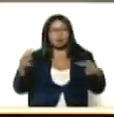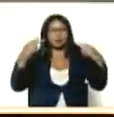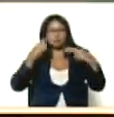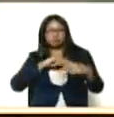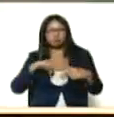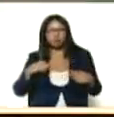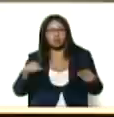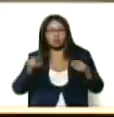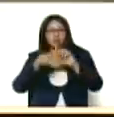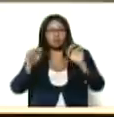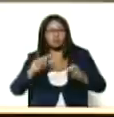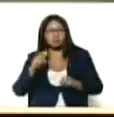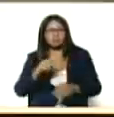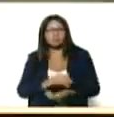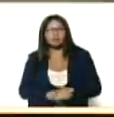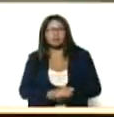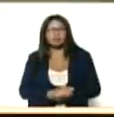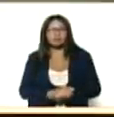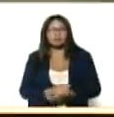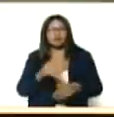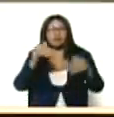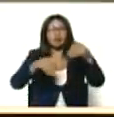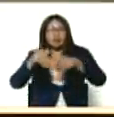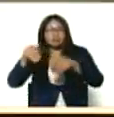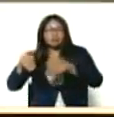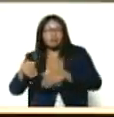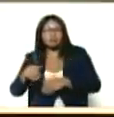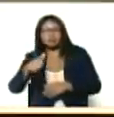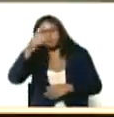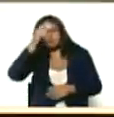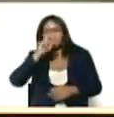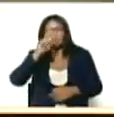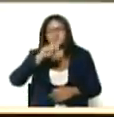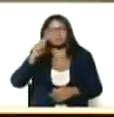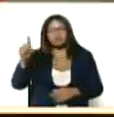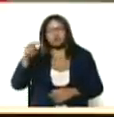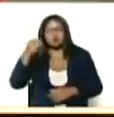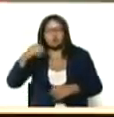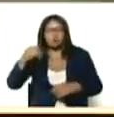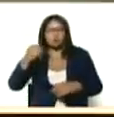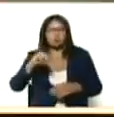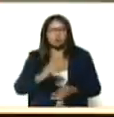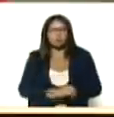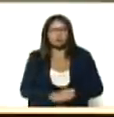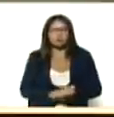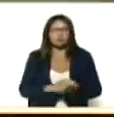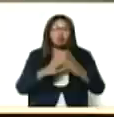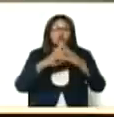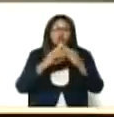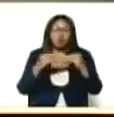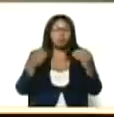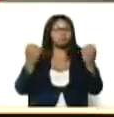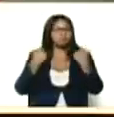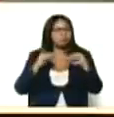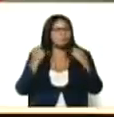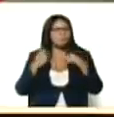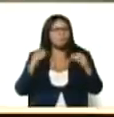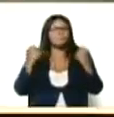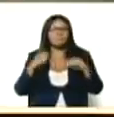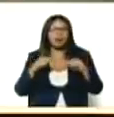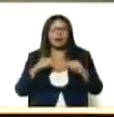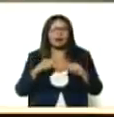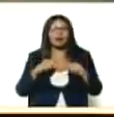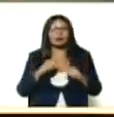democrático y las megaelecciones del domingo 21 de noviembre. Así que todos a prepararnos para la